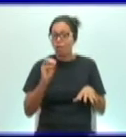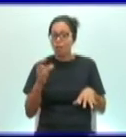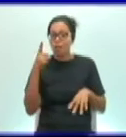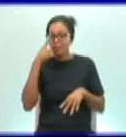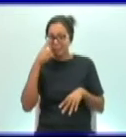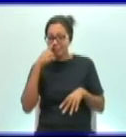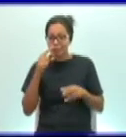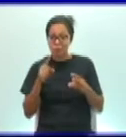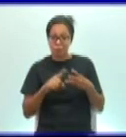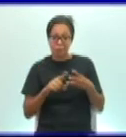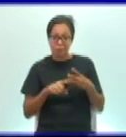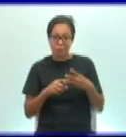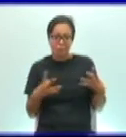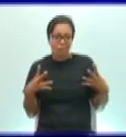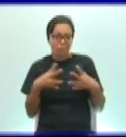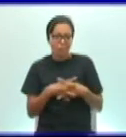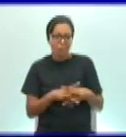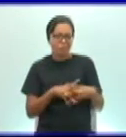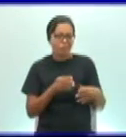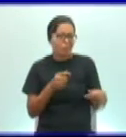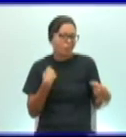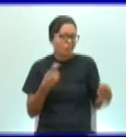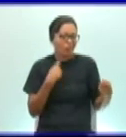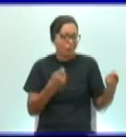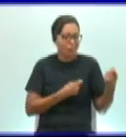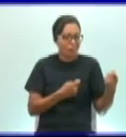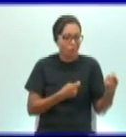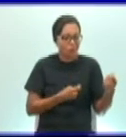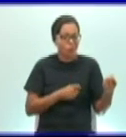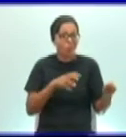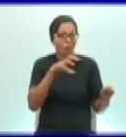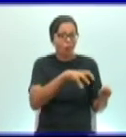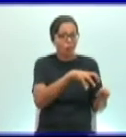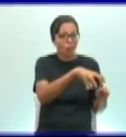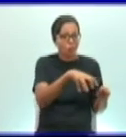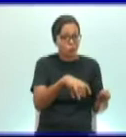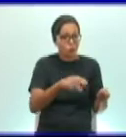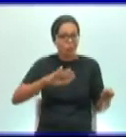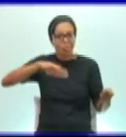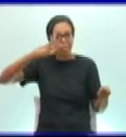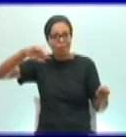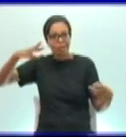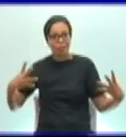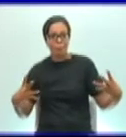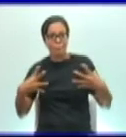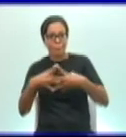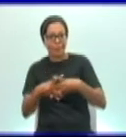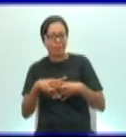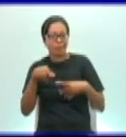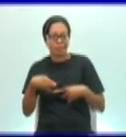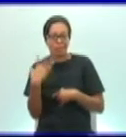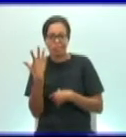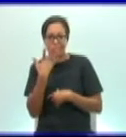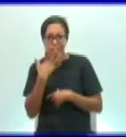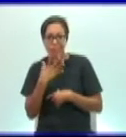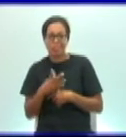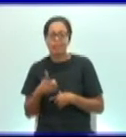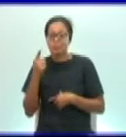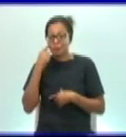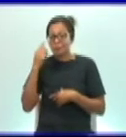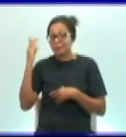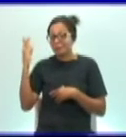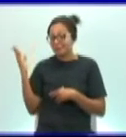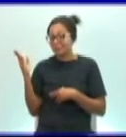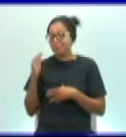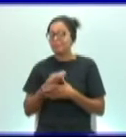Rápidamente, ya cuando vemos 30 de noviembre, ¿qué piensan ustedes inmediatamente? Ese es Fran País García. Y ahí lo tenemos a Fran País, una de las figuras